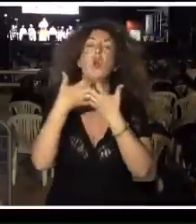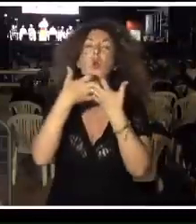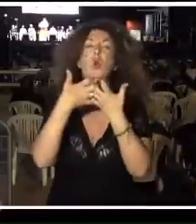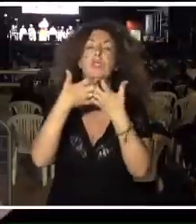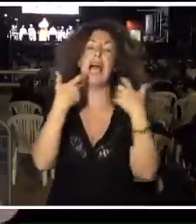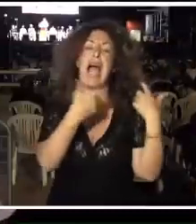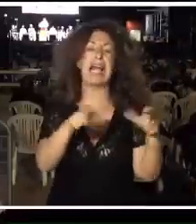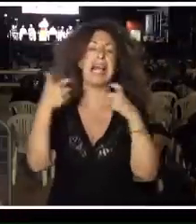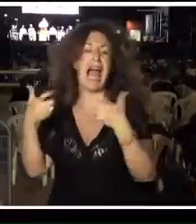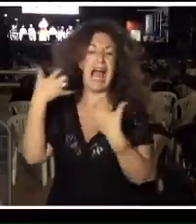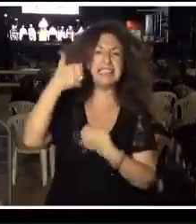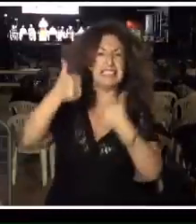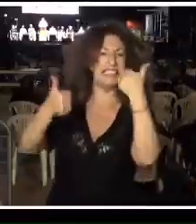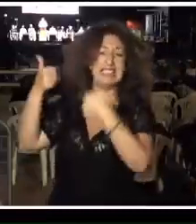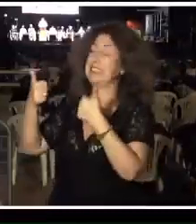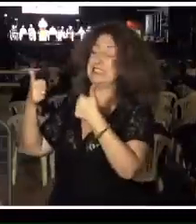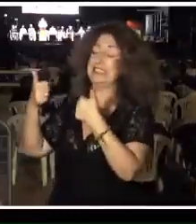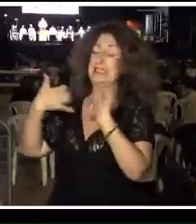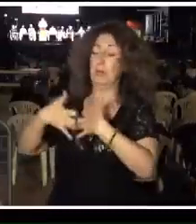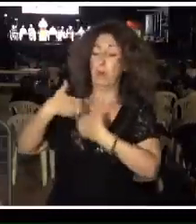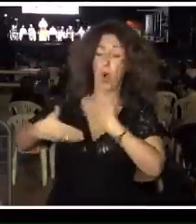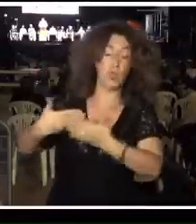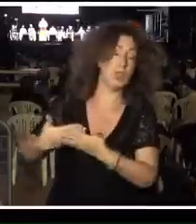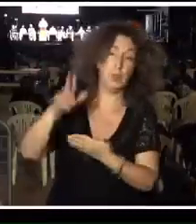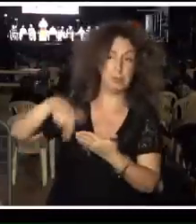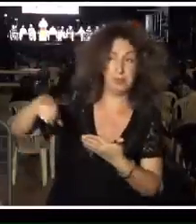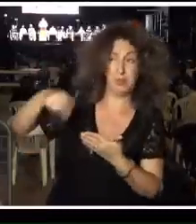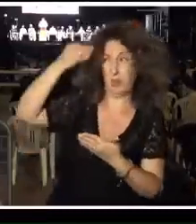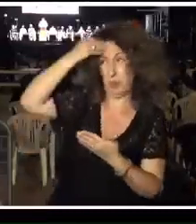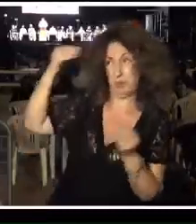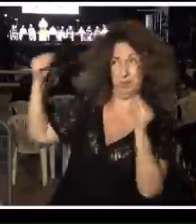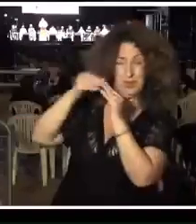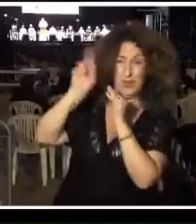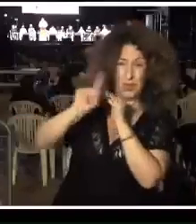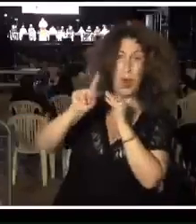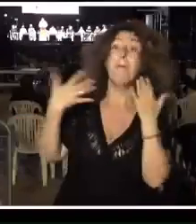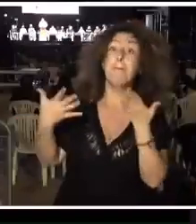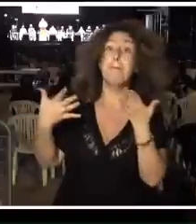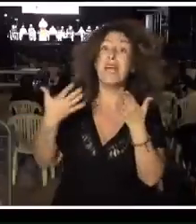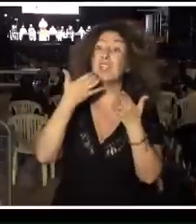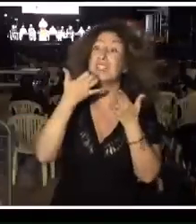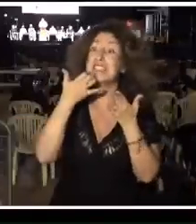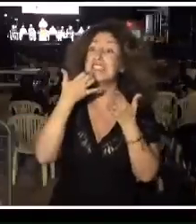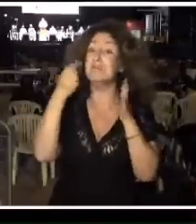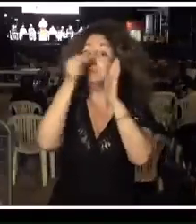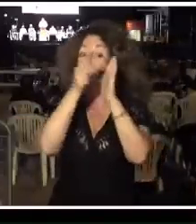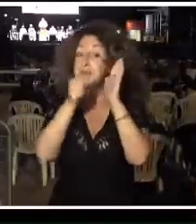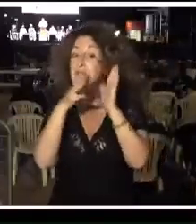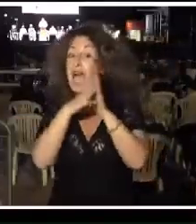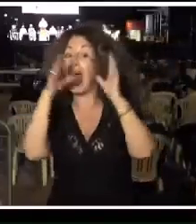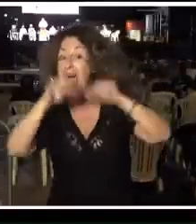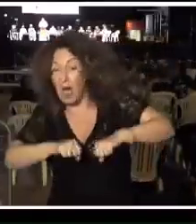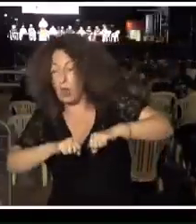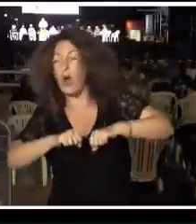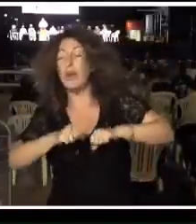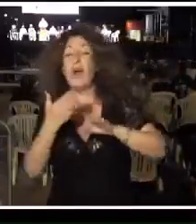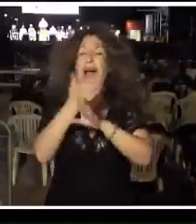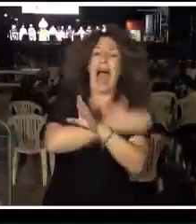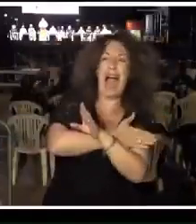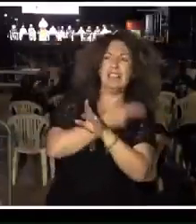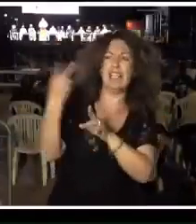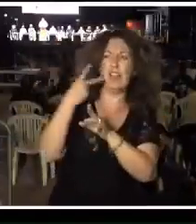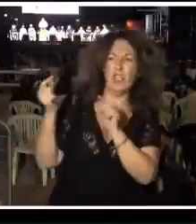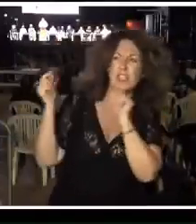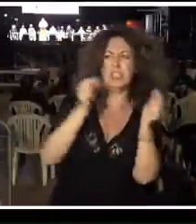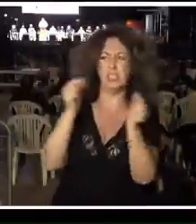de la historia. Cada medida del acuerdo de gobierno que se cumple es resultado de un intenso combate contra